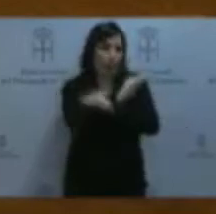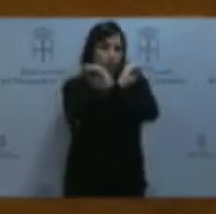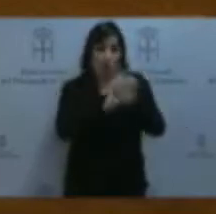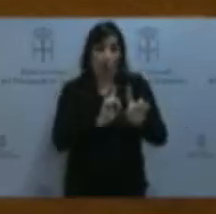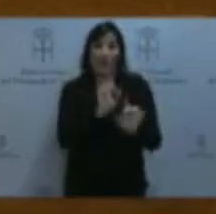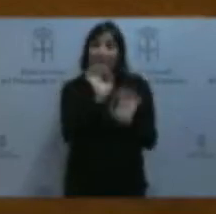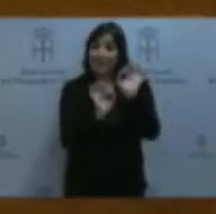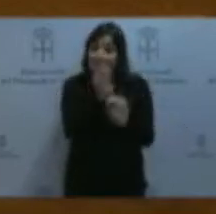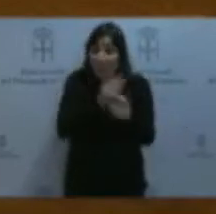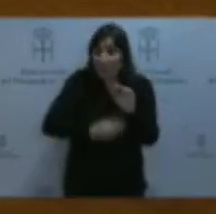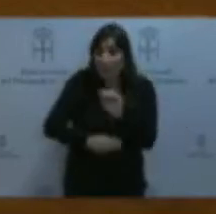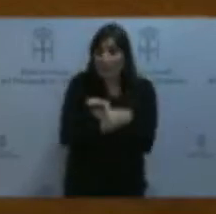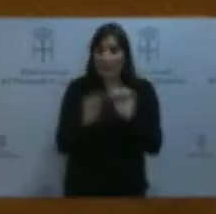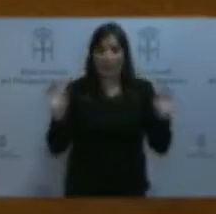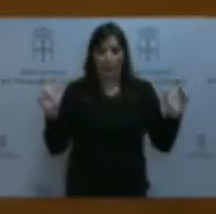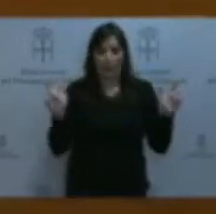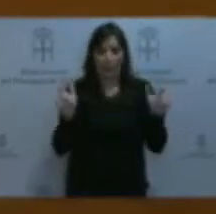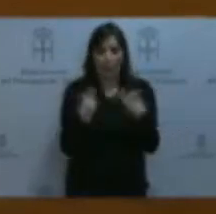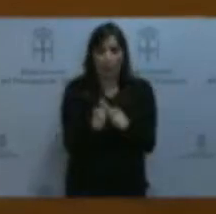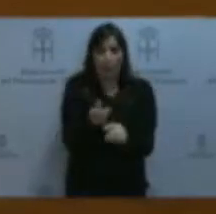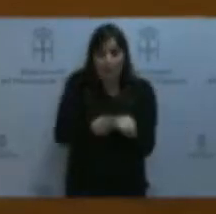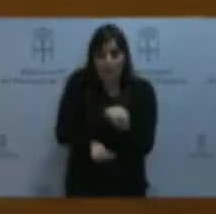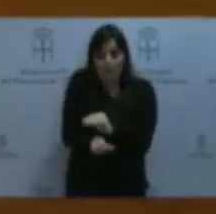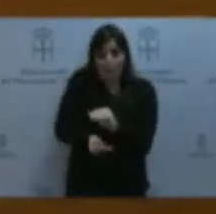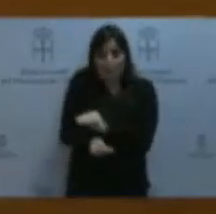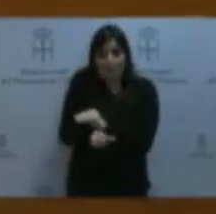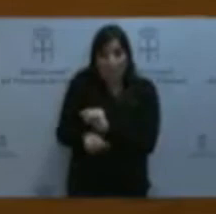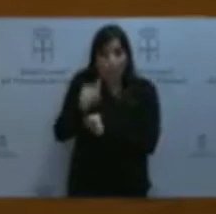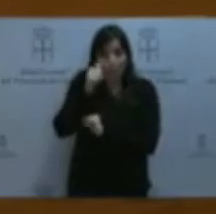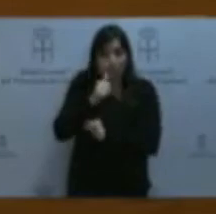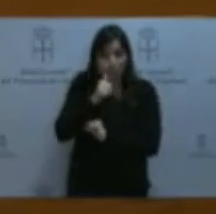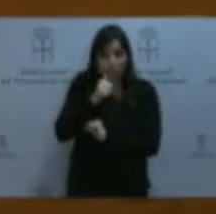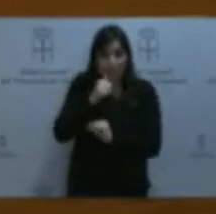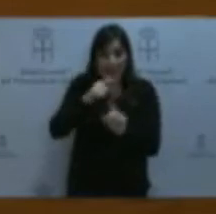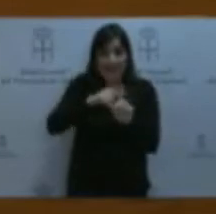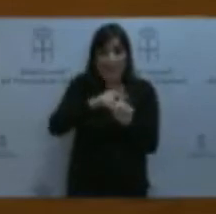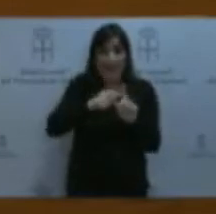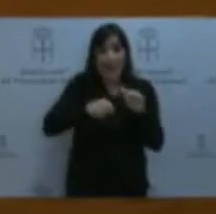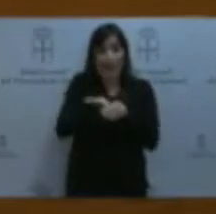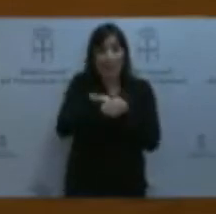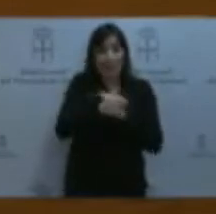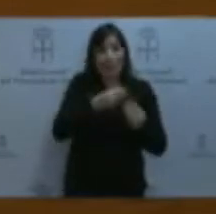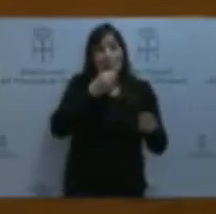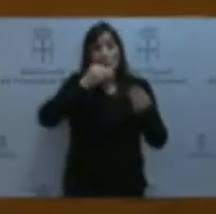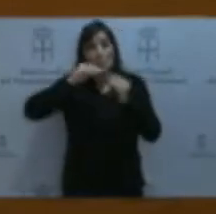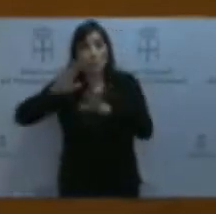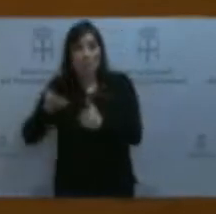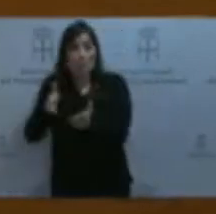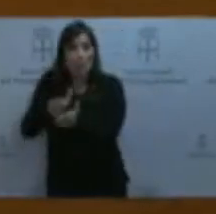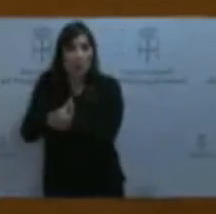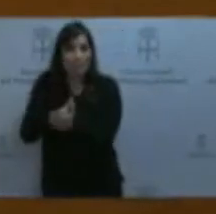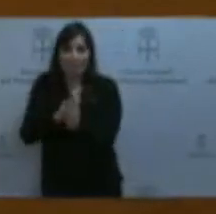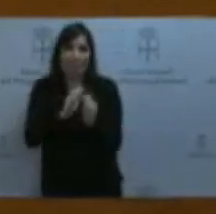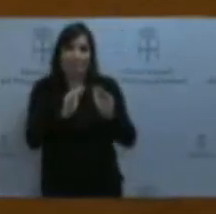años por debajo del nivel de reemplazo. El problema es indiscutible y en la causa ya empezamos